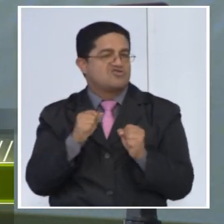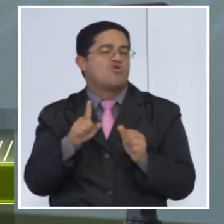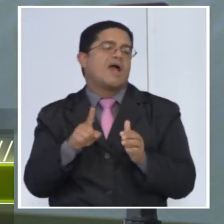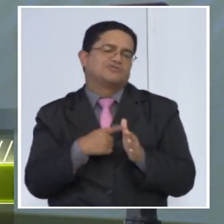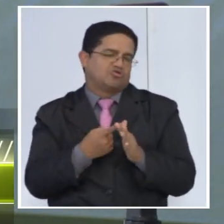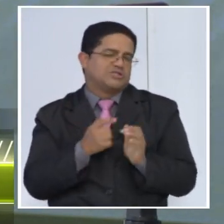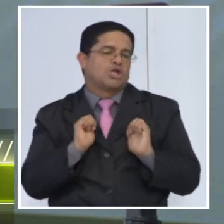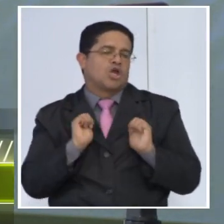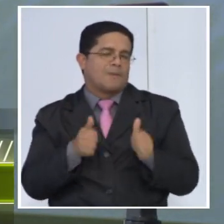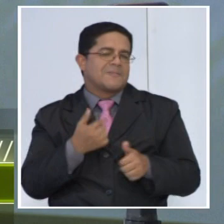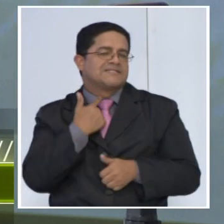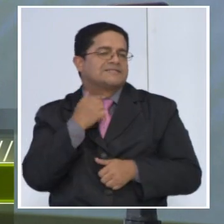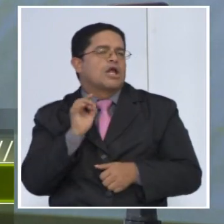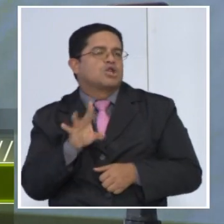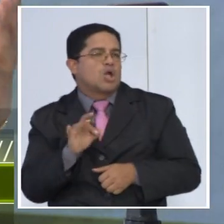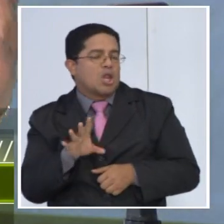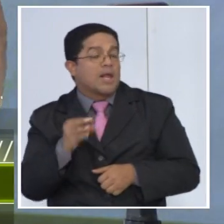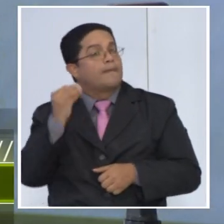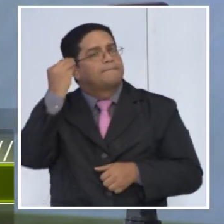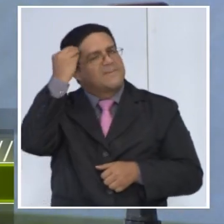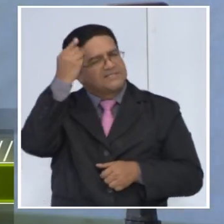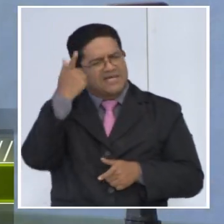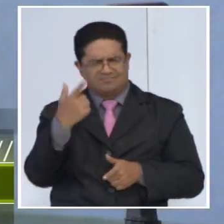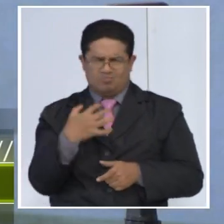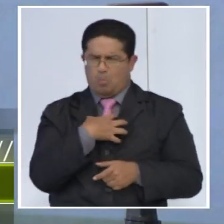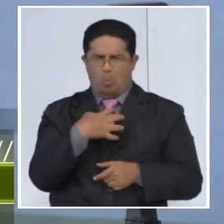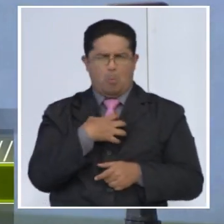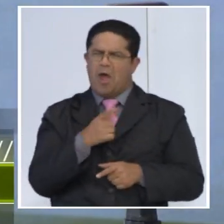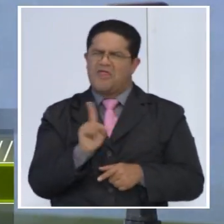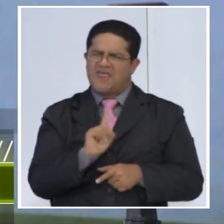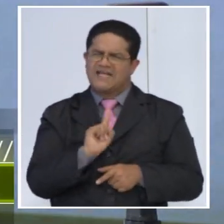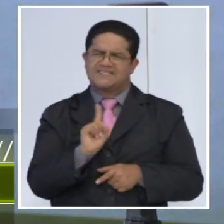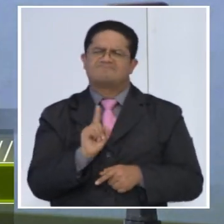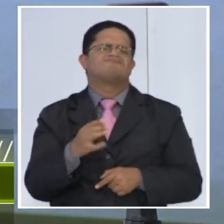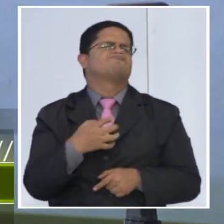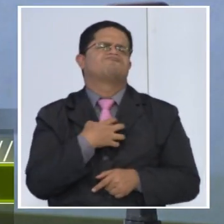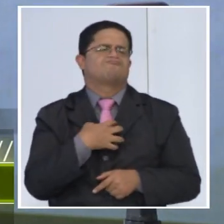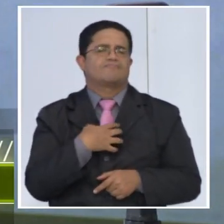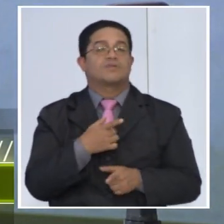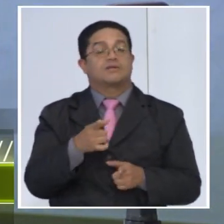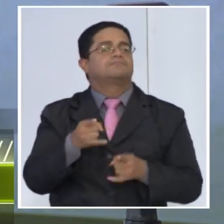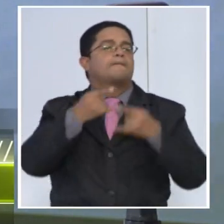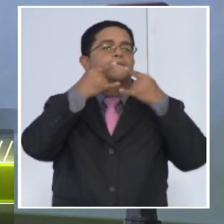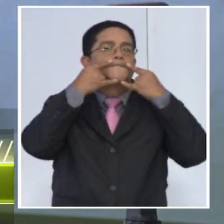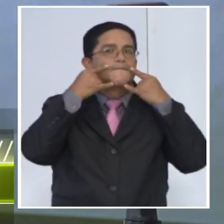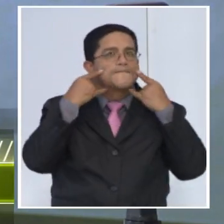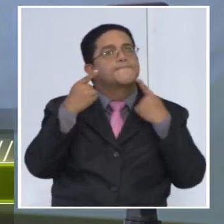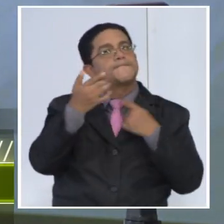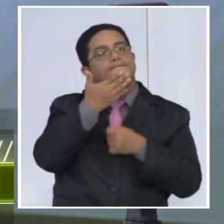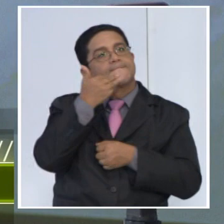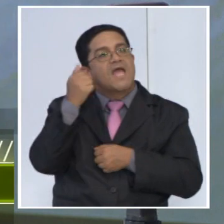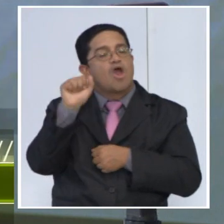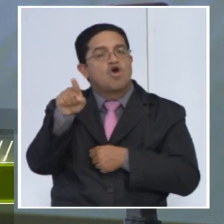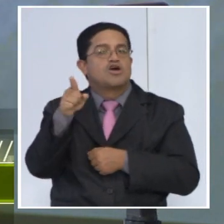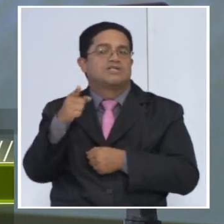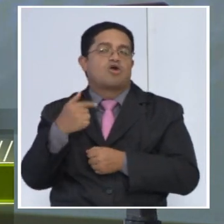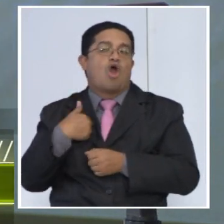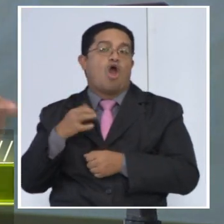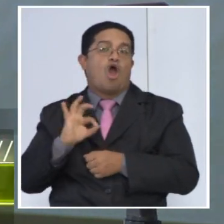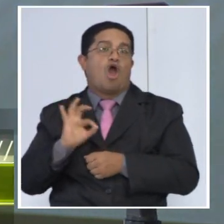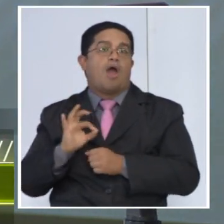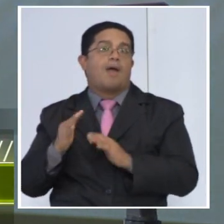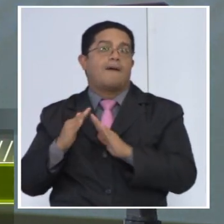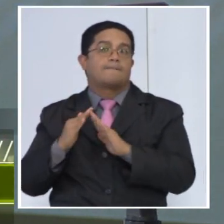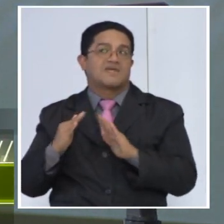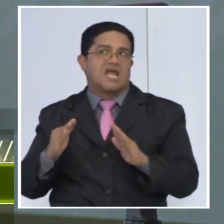la garganta, ¿no? Pensar que es posible que pueda tener un virus, uso la mascarilla y probablemente en mi casa voy a limitar